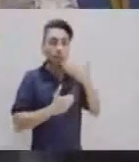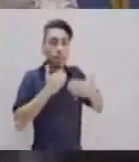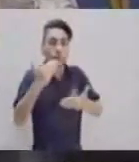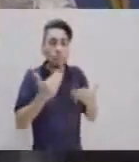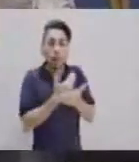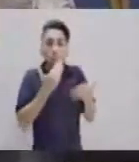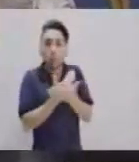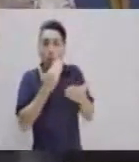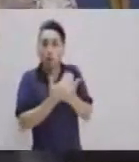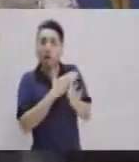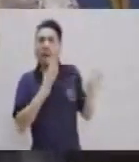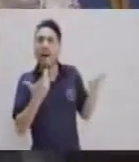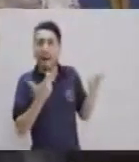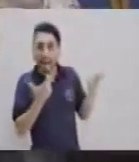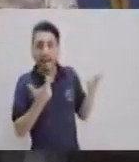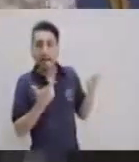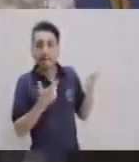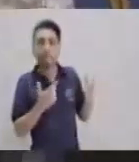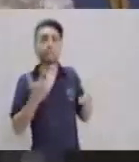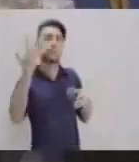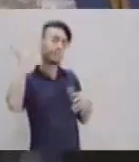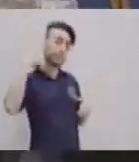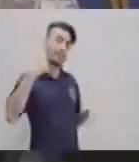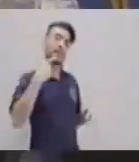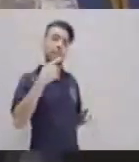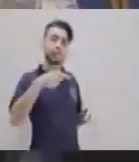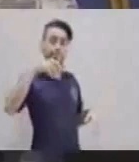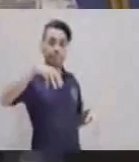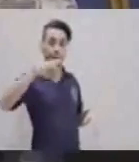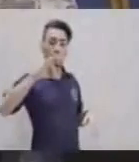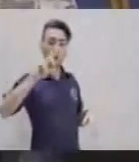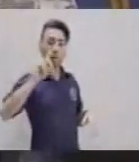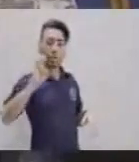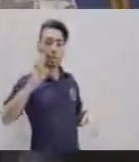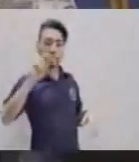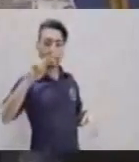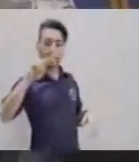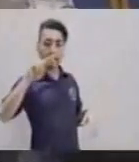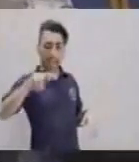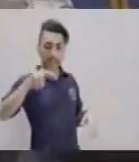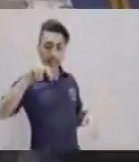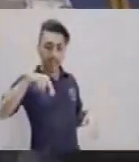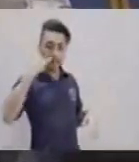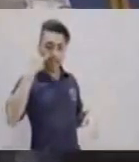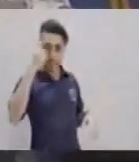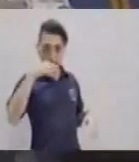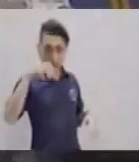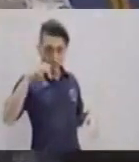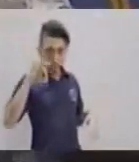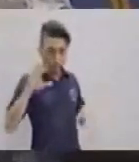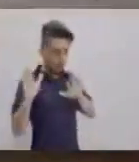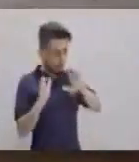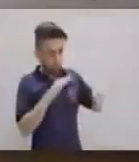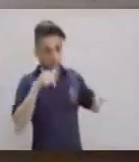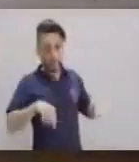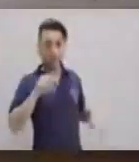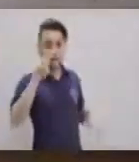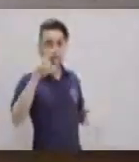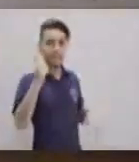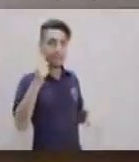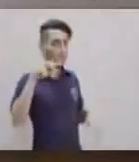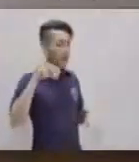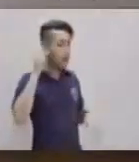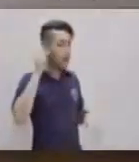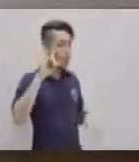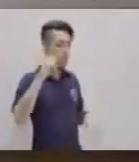reciente. El modernismo lo vimos la vez pasada, pero ahora este vanguardismo es ir haciendo un nuevo camino a diferencia de lo